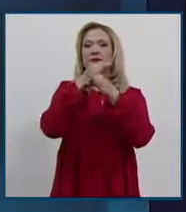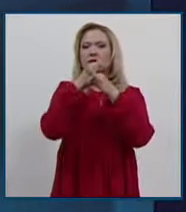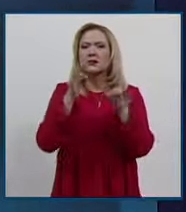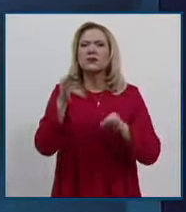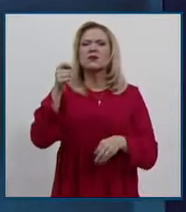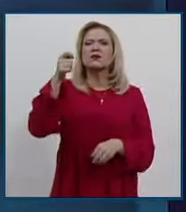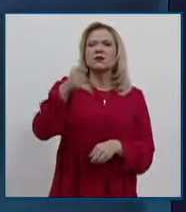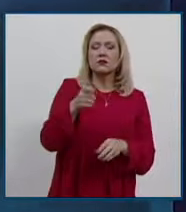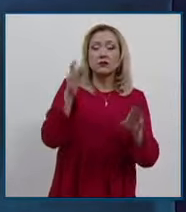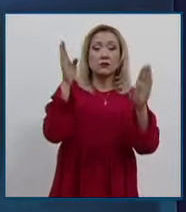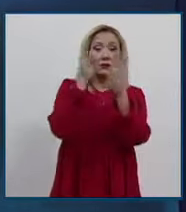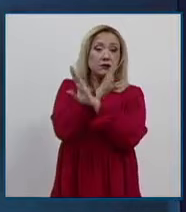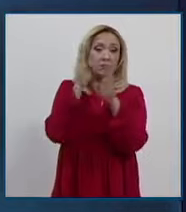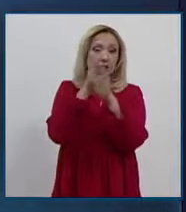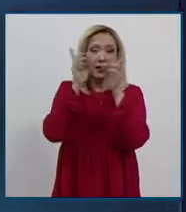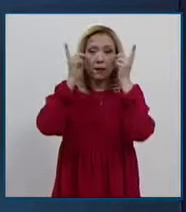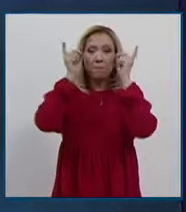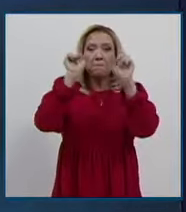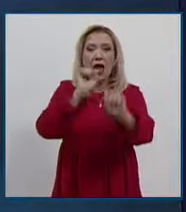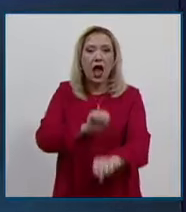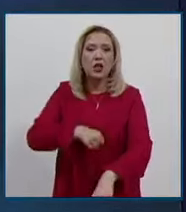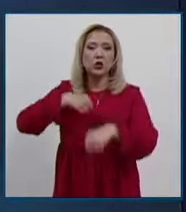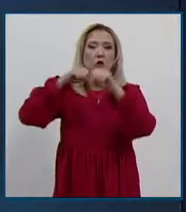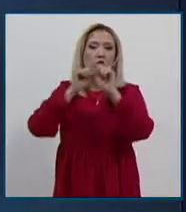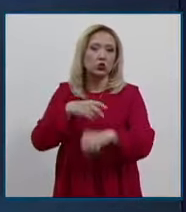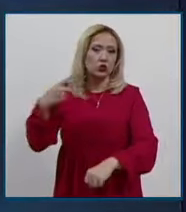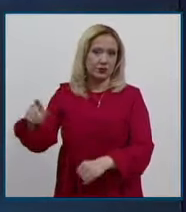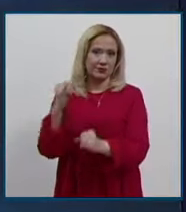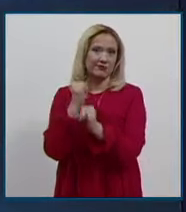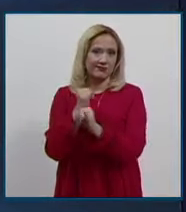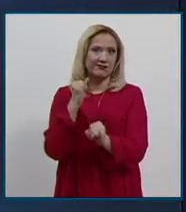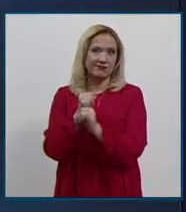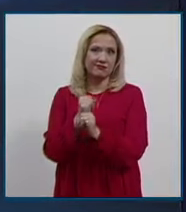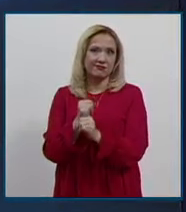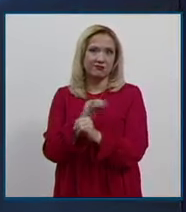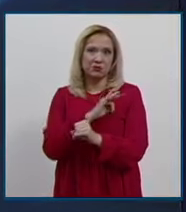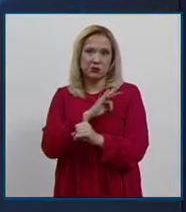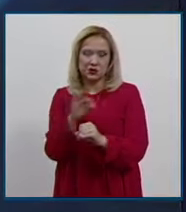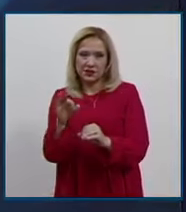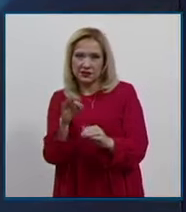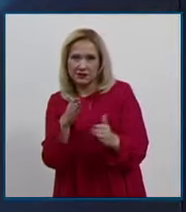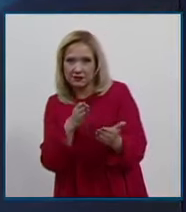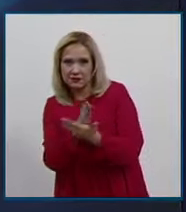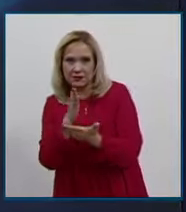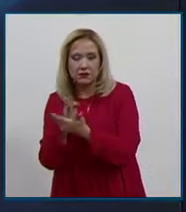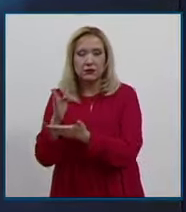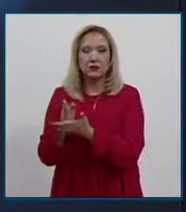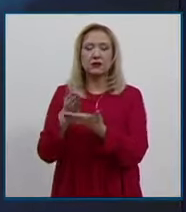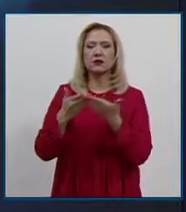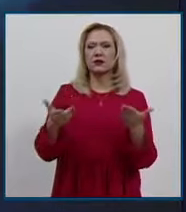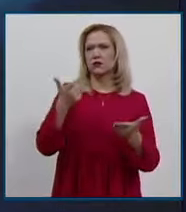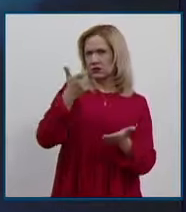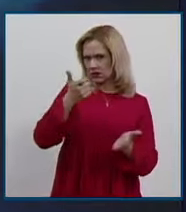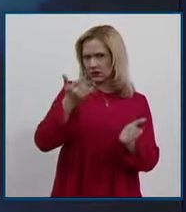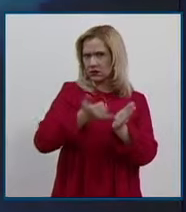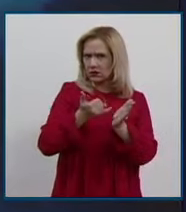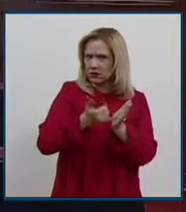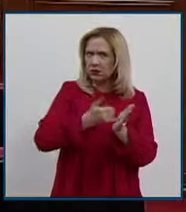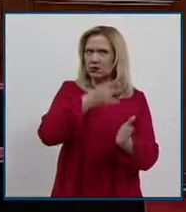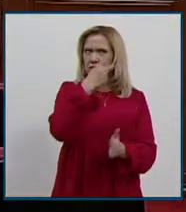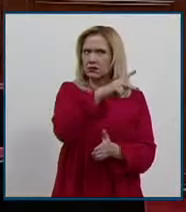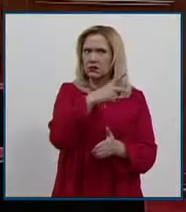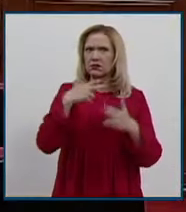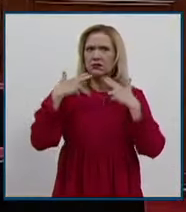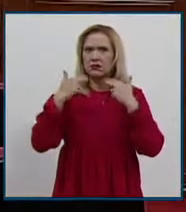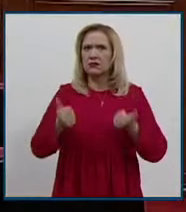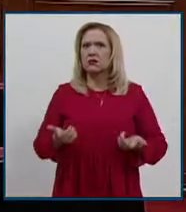presunto espionaje con la plataforma pegasus en poder de la unidad de inteligencia financiera de hacienda